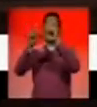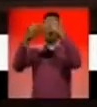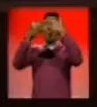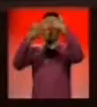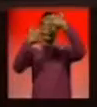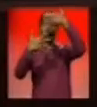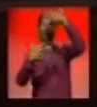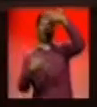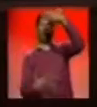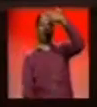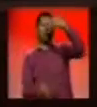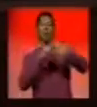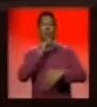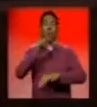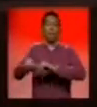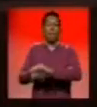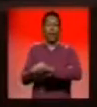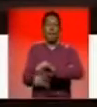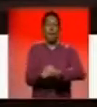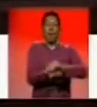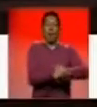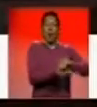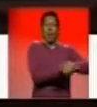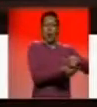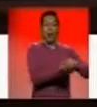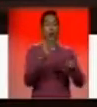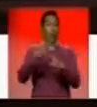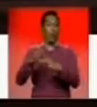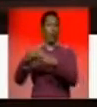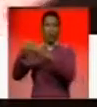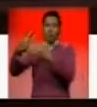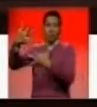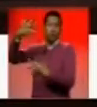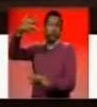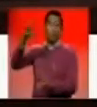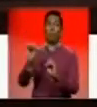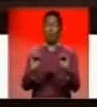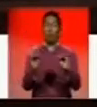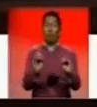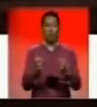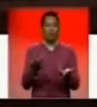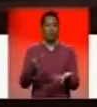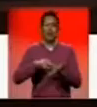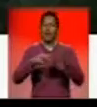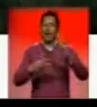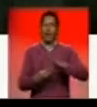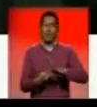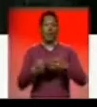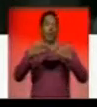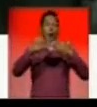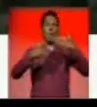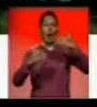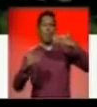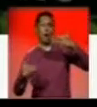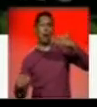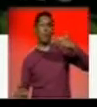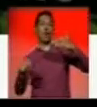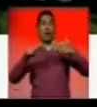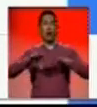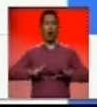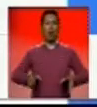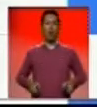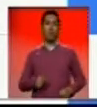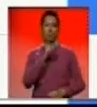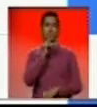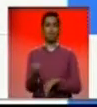terceras compañías. Y si esas terceras compañías tampoco tienen el listado, buscan cuartas compañías. Esto se conoce como cascada societaria. Para el Servicio de